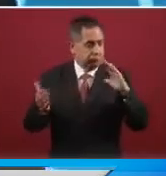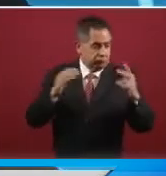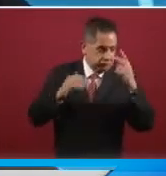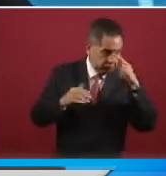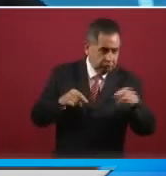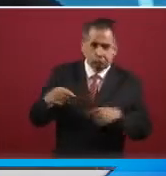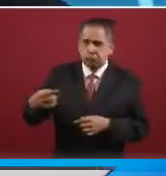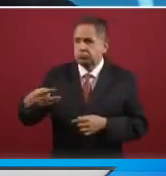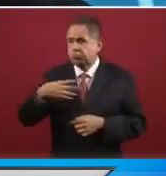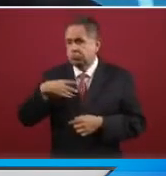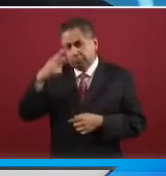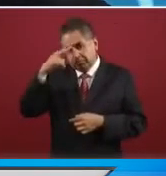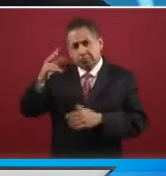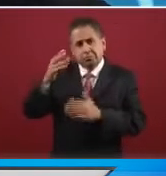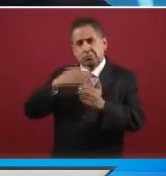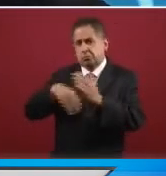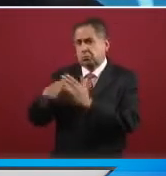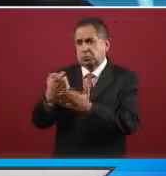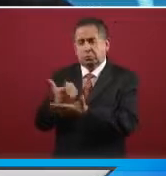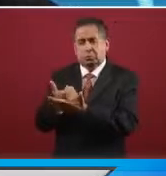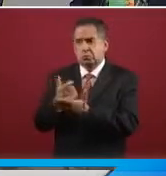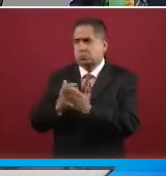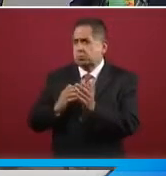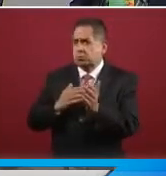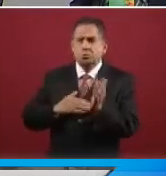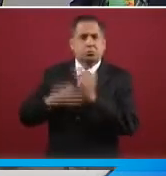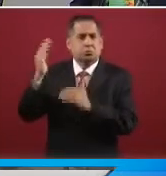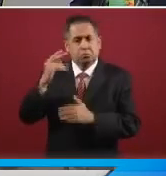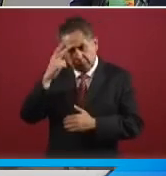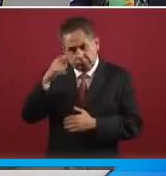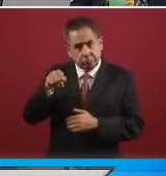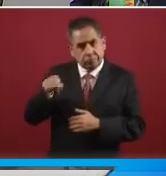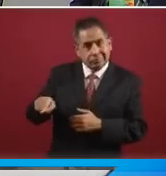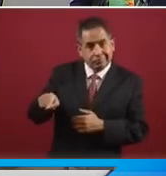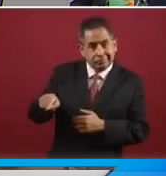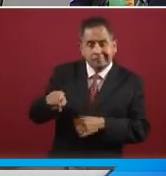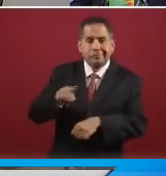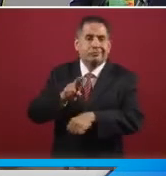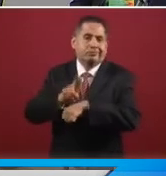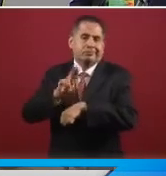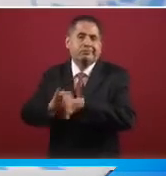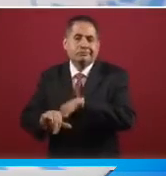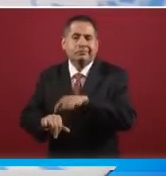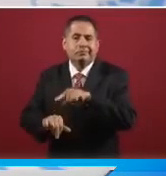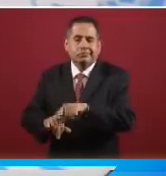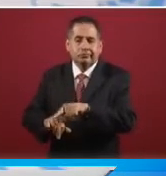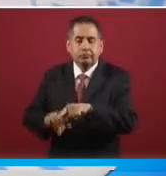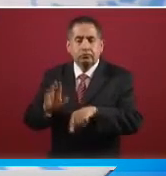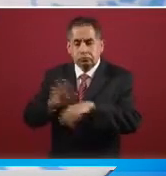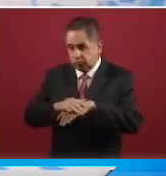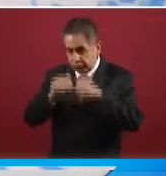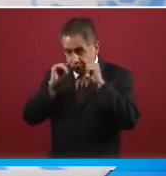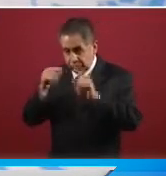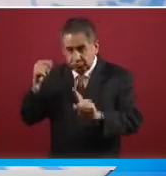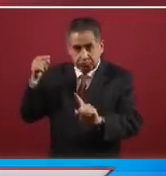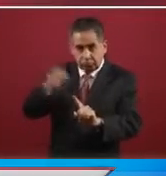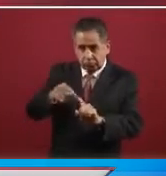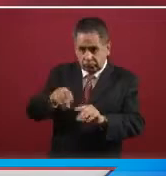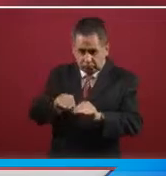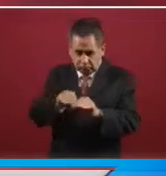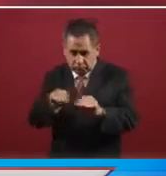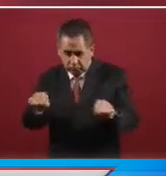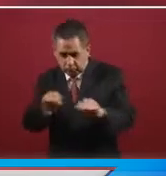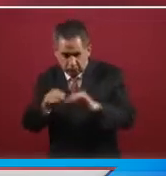las naciones como centro de las prioridades para el desarrollo. Distribuyendo la riqueza es posible detonar el desarrollo y crecimiento económico.